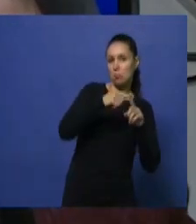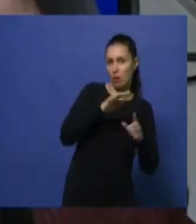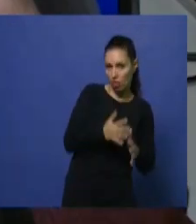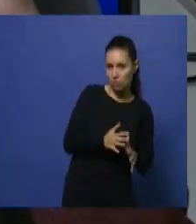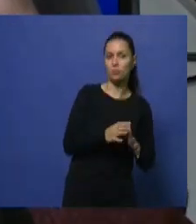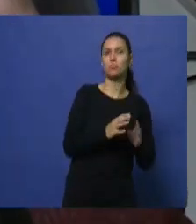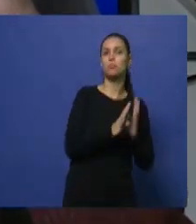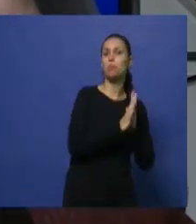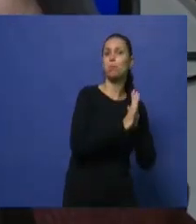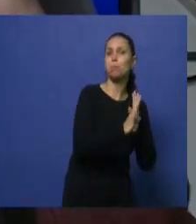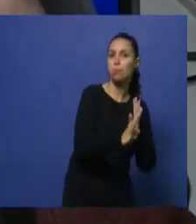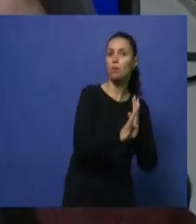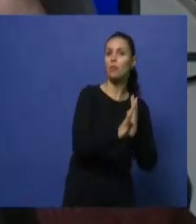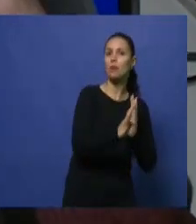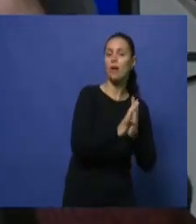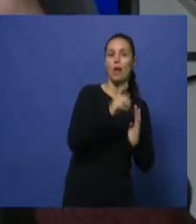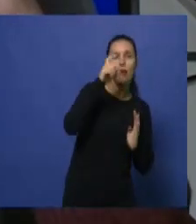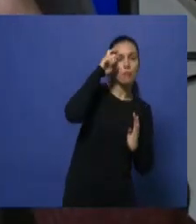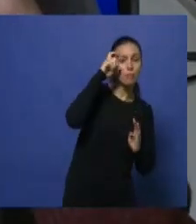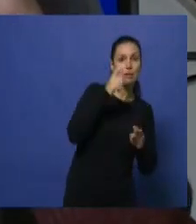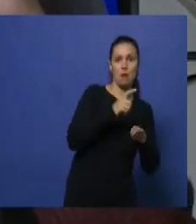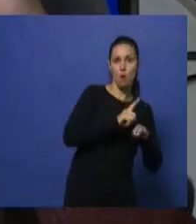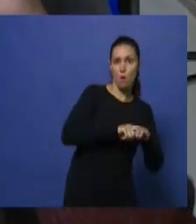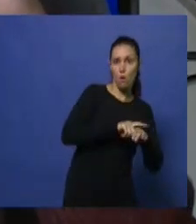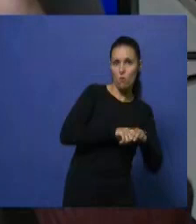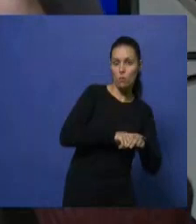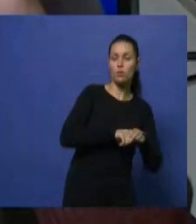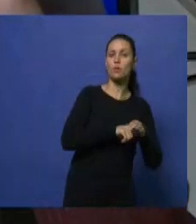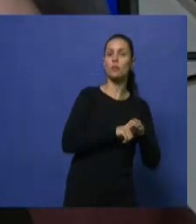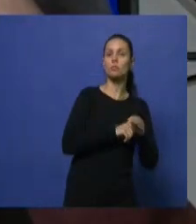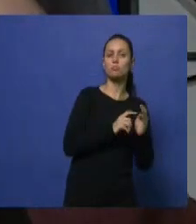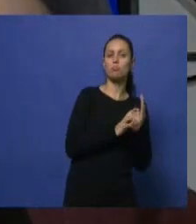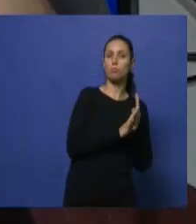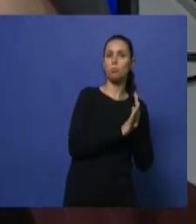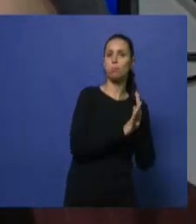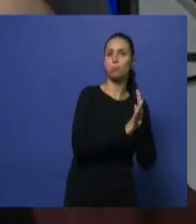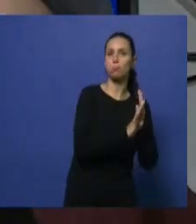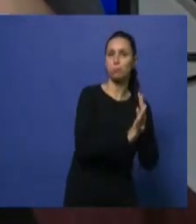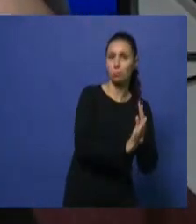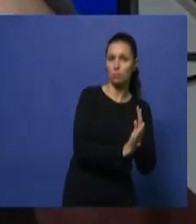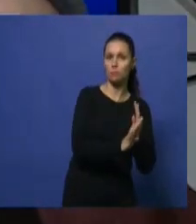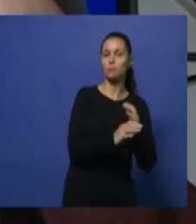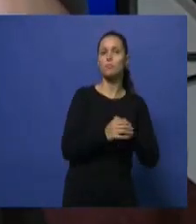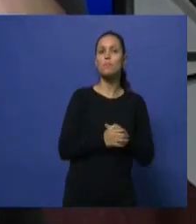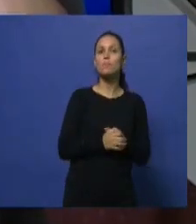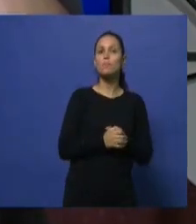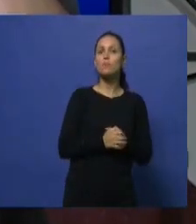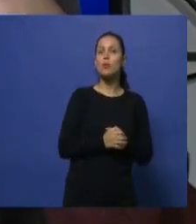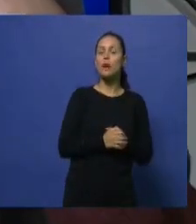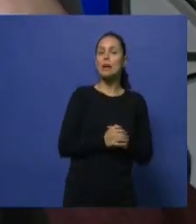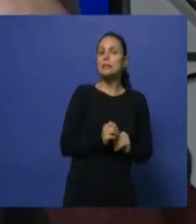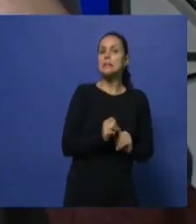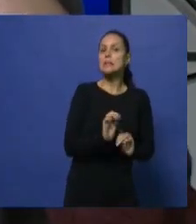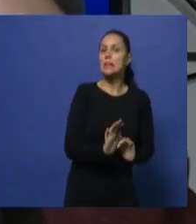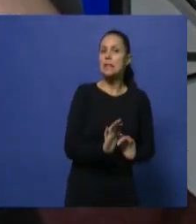metros así que bueno él cuando cuando recién estábamos cuando estábamos ya casi entrando al estadio a